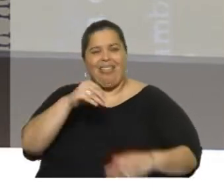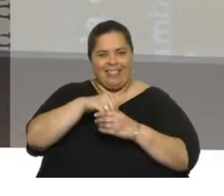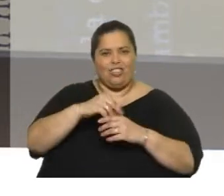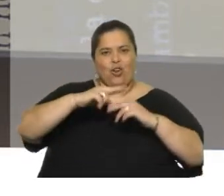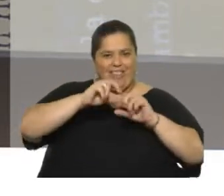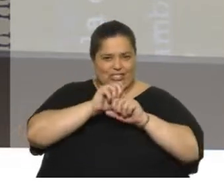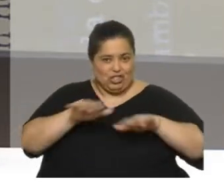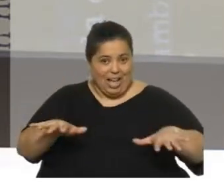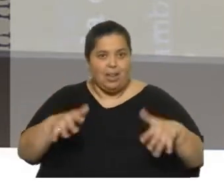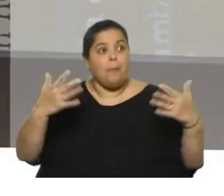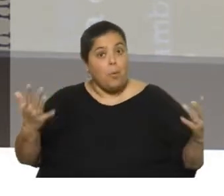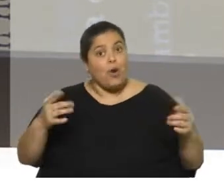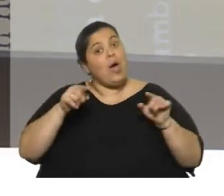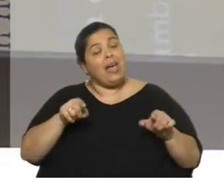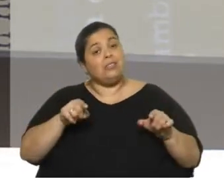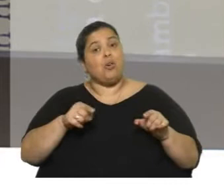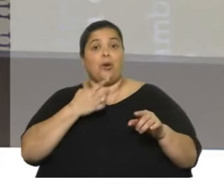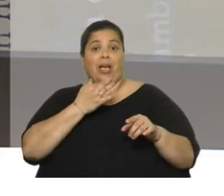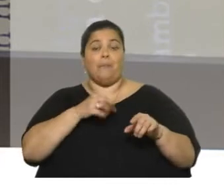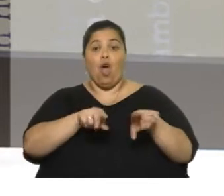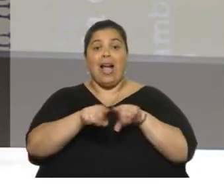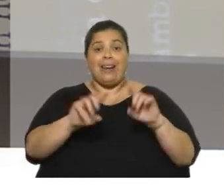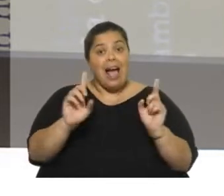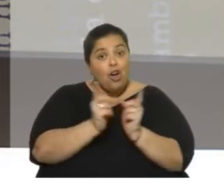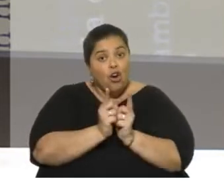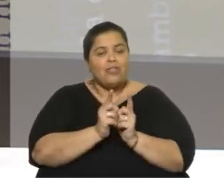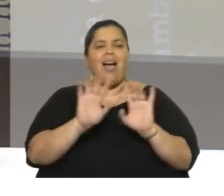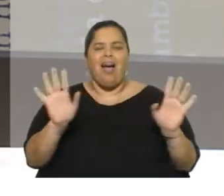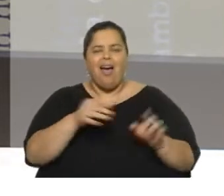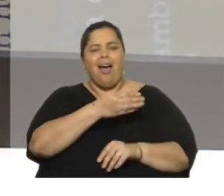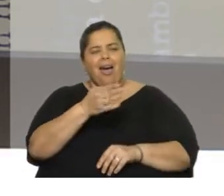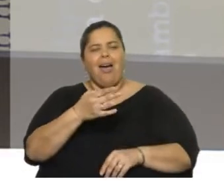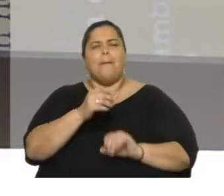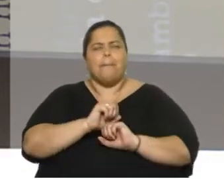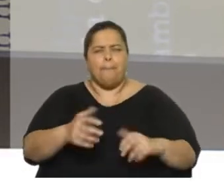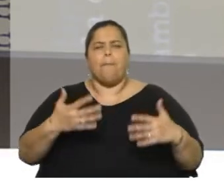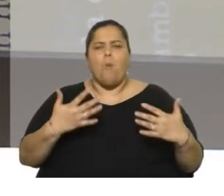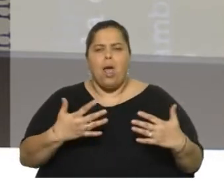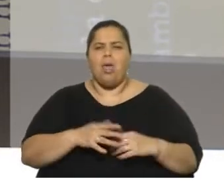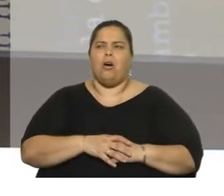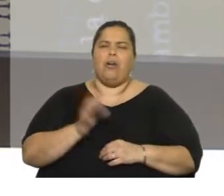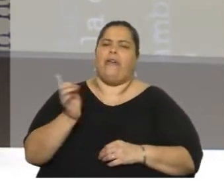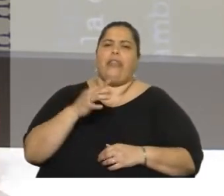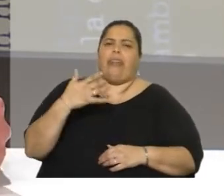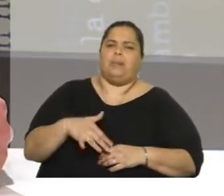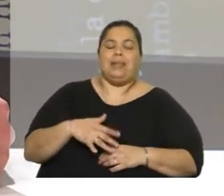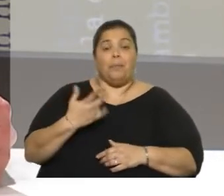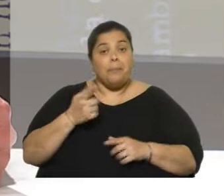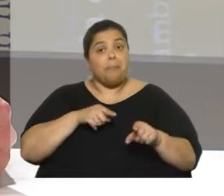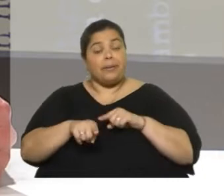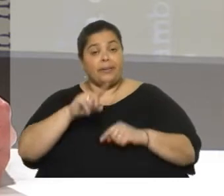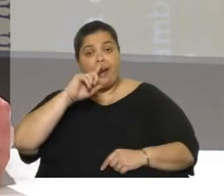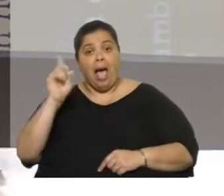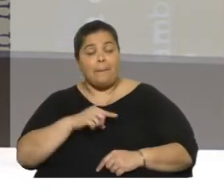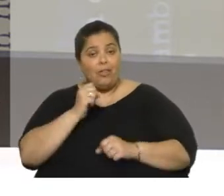vencen cuando uno, por ejemplo, hace carreras cortas, carreras que tengan la posibilidad de una salida rápida y de una